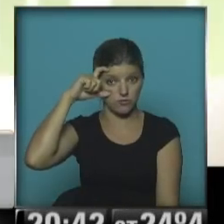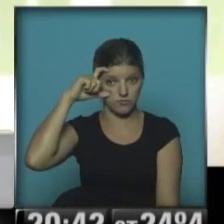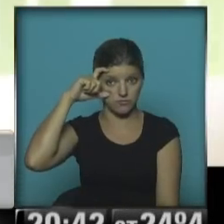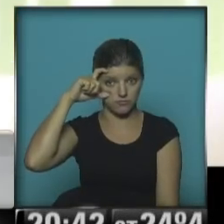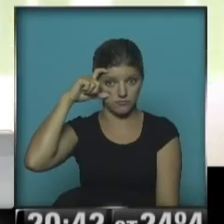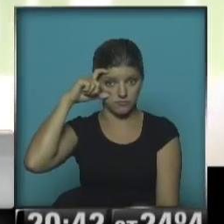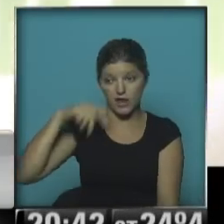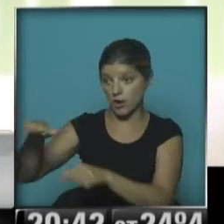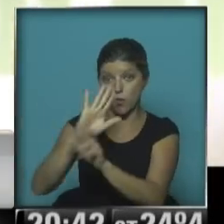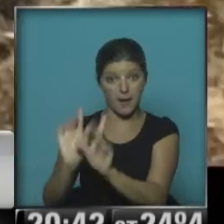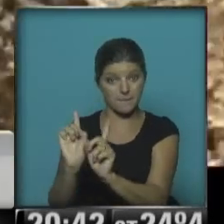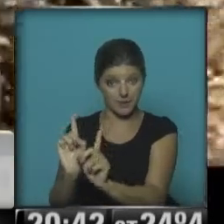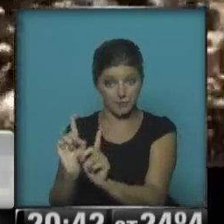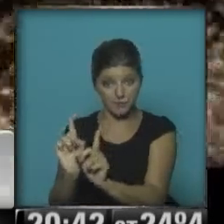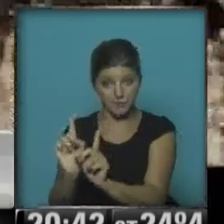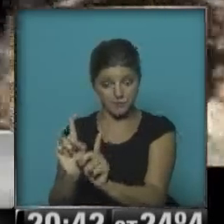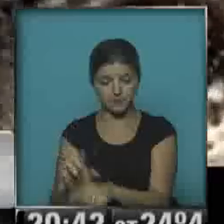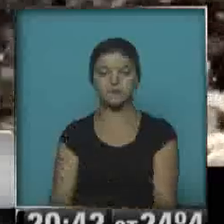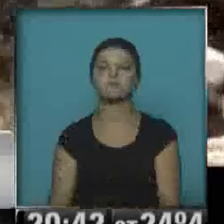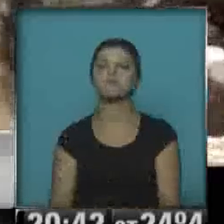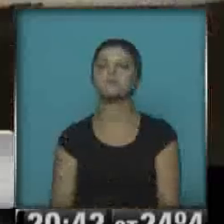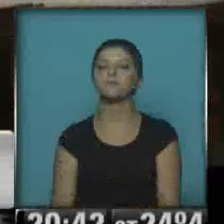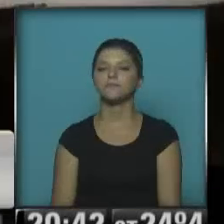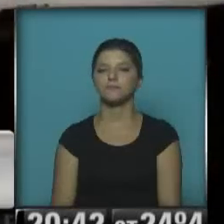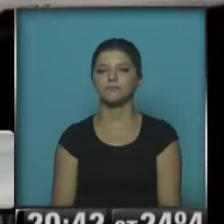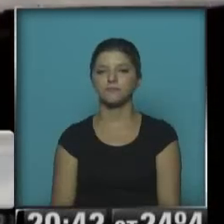en ese mismo lugar, allí en Tecnópolis.